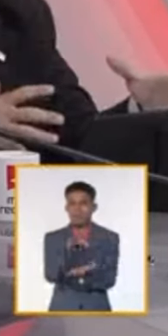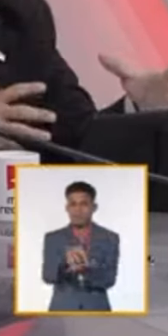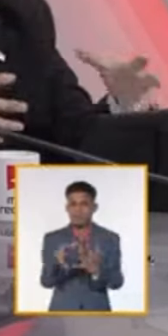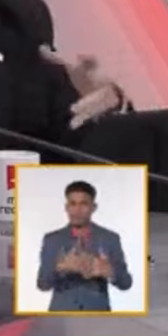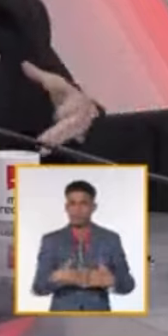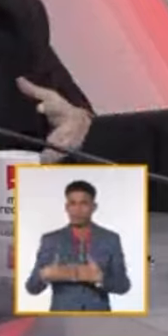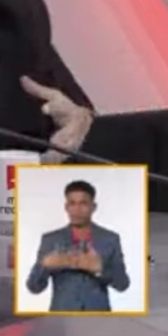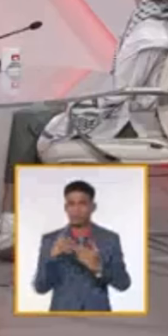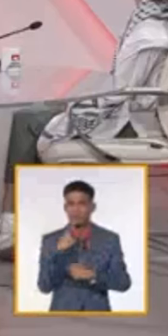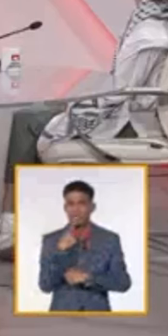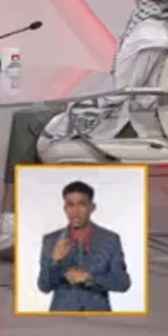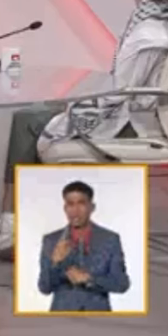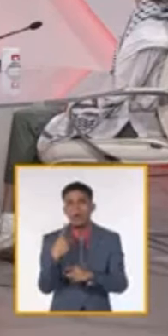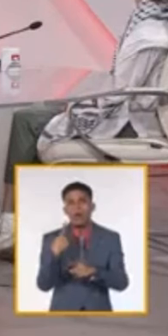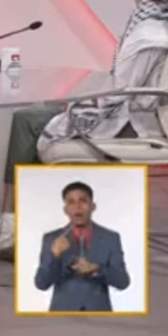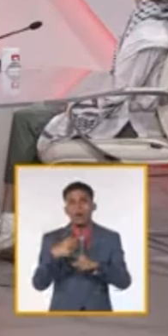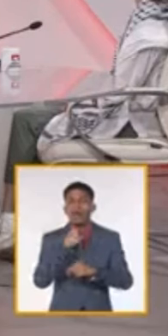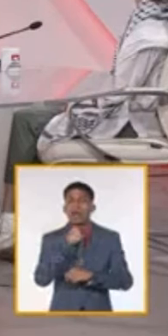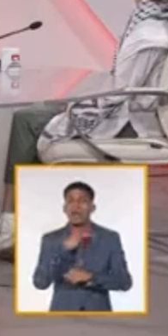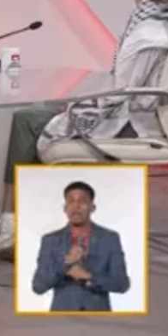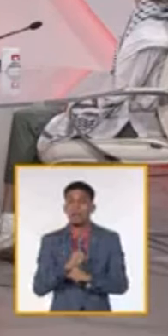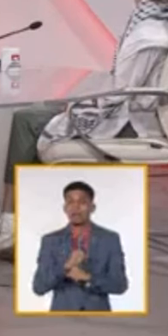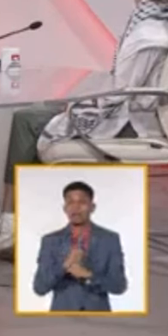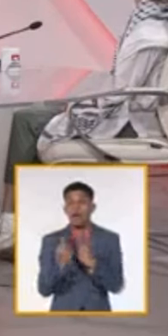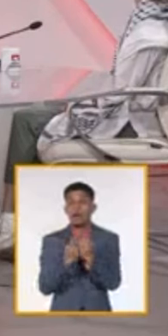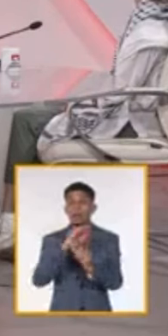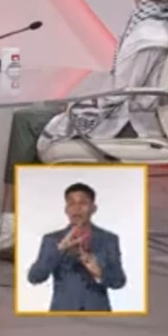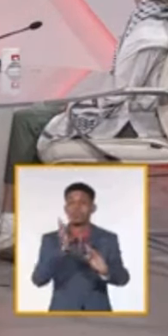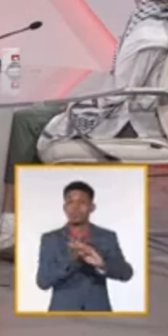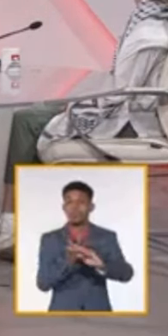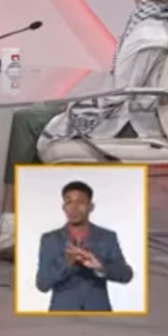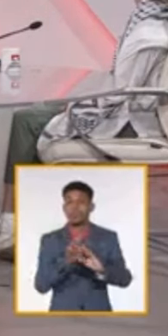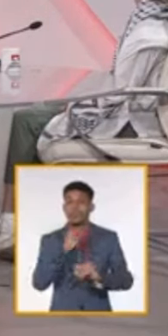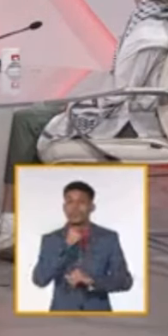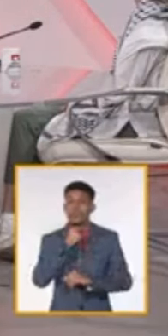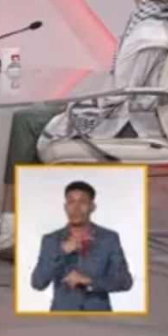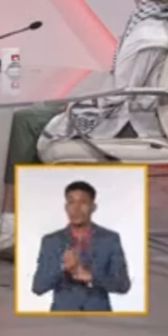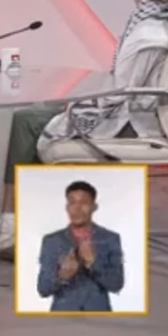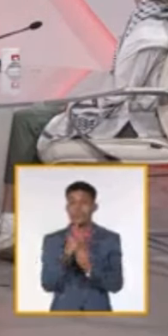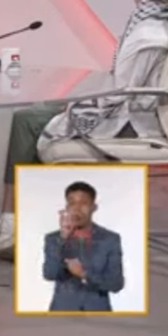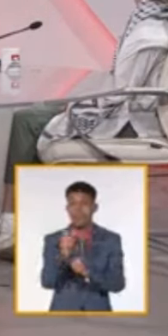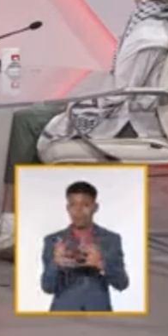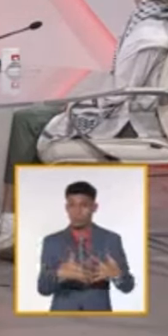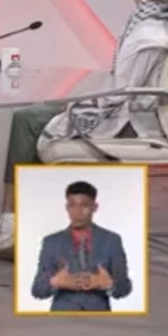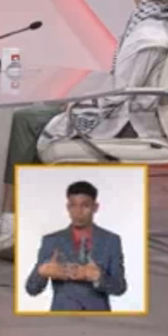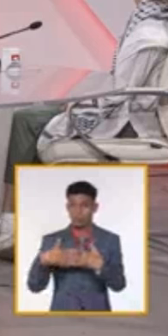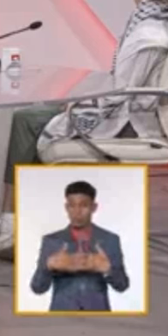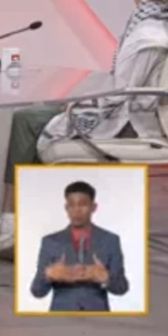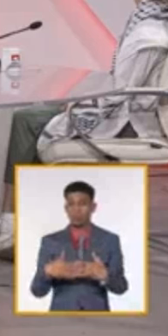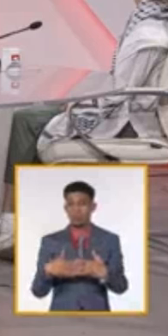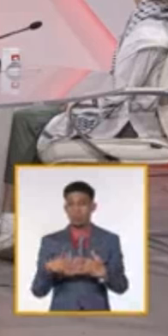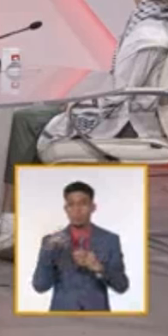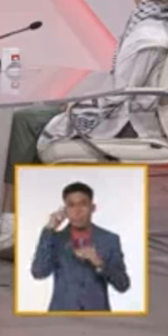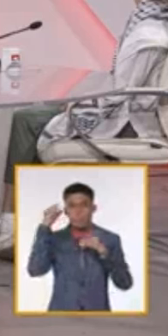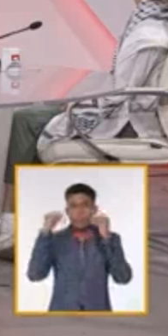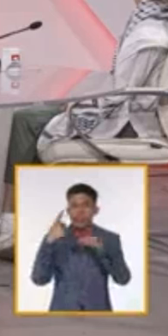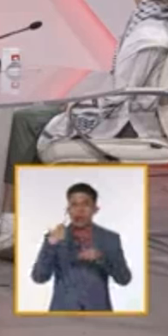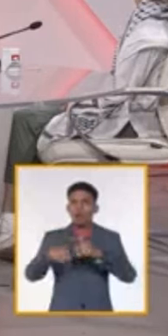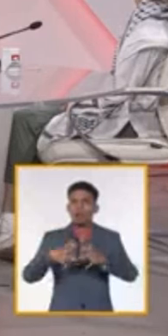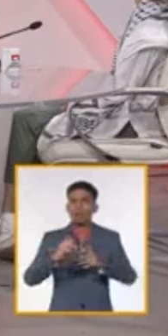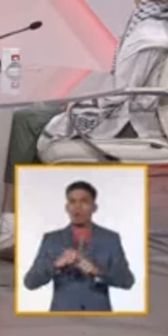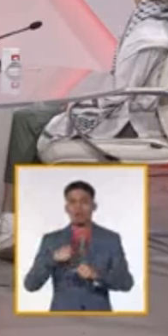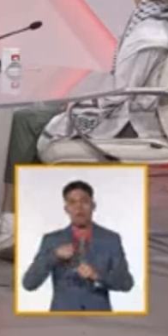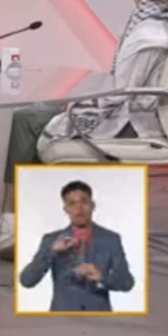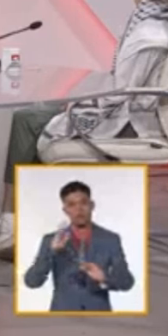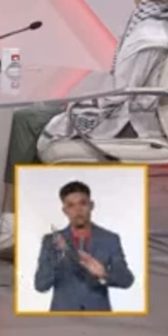pensaban diferente de el imperio, ¿no?, de las autoridades estadounidenses. ¿Qué impacto